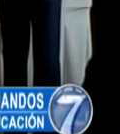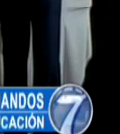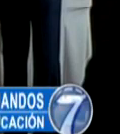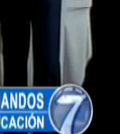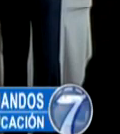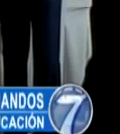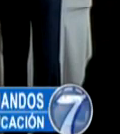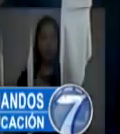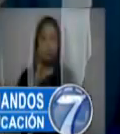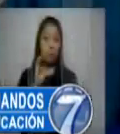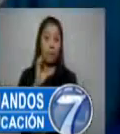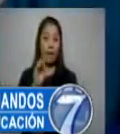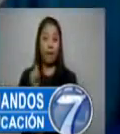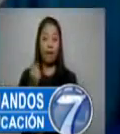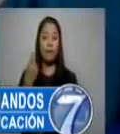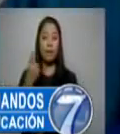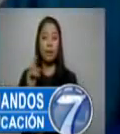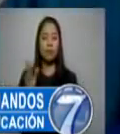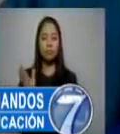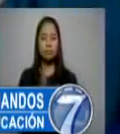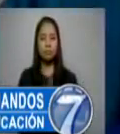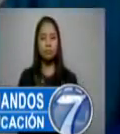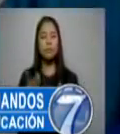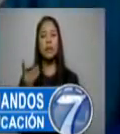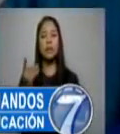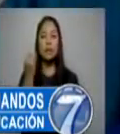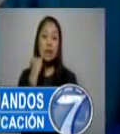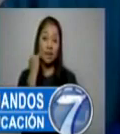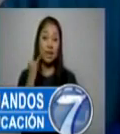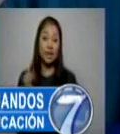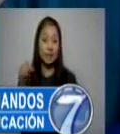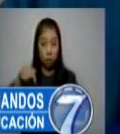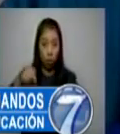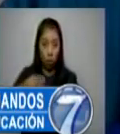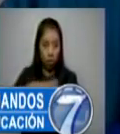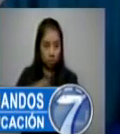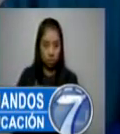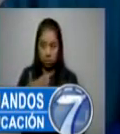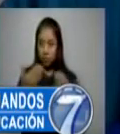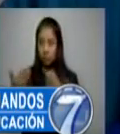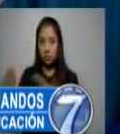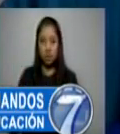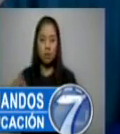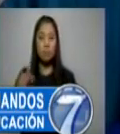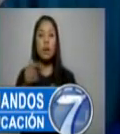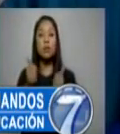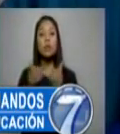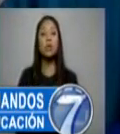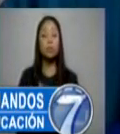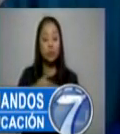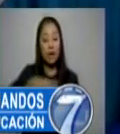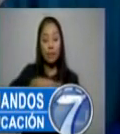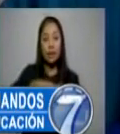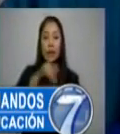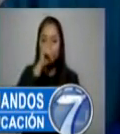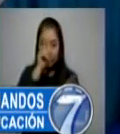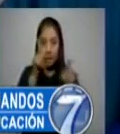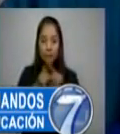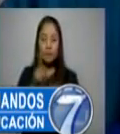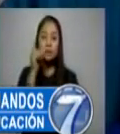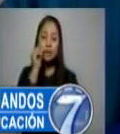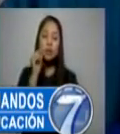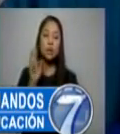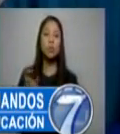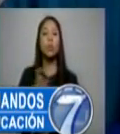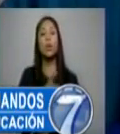con los estudiantes. Además de las becas de inglés que hoy ofrecemos para los estudiantes de la capital, también, señor presidente,